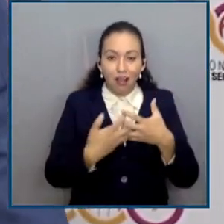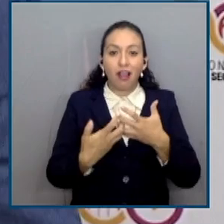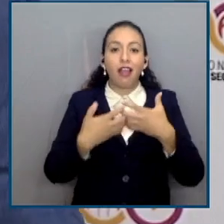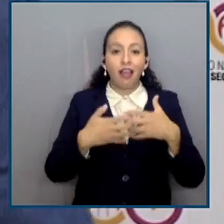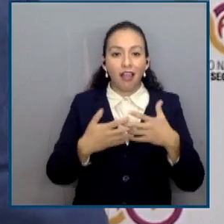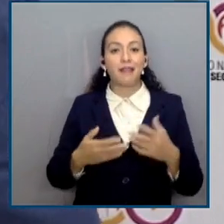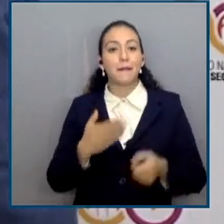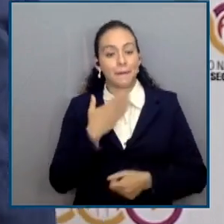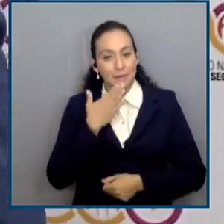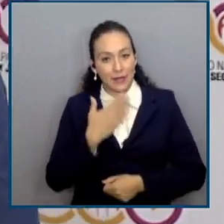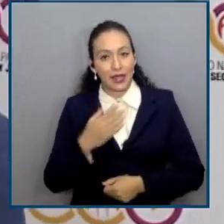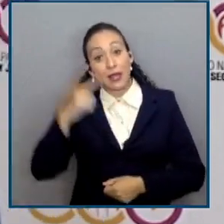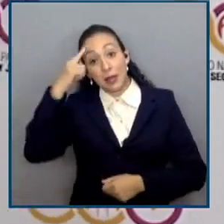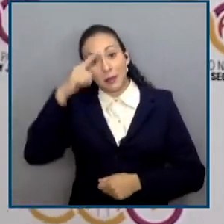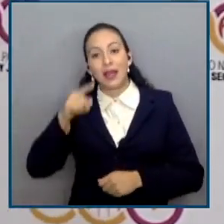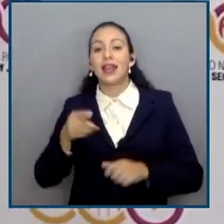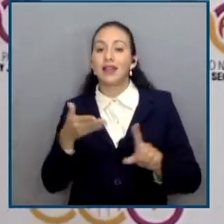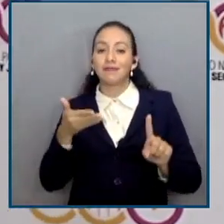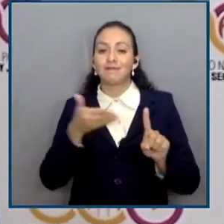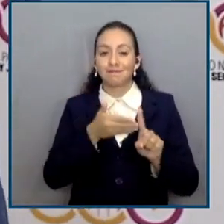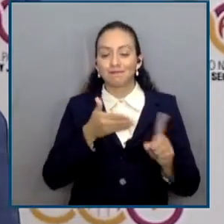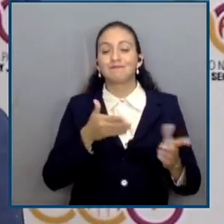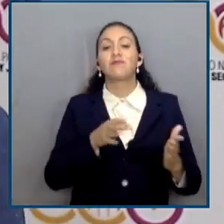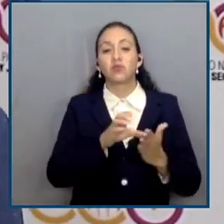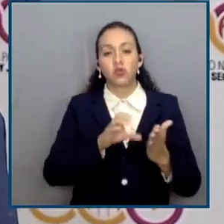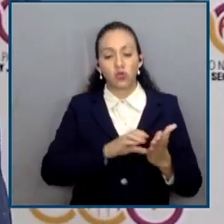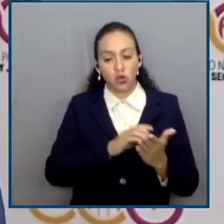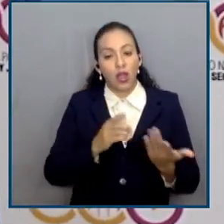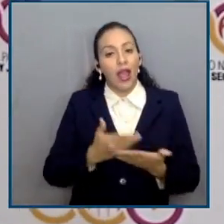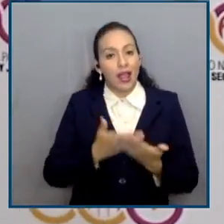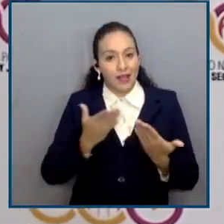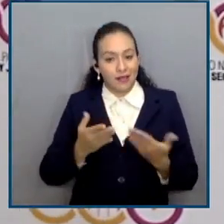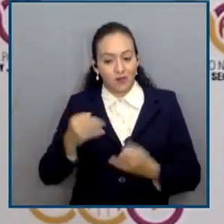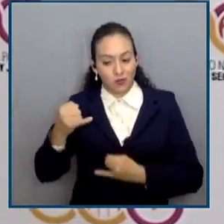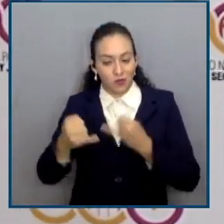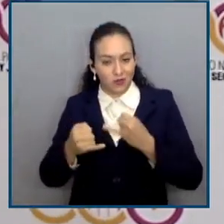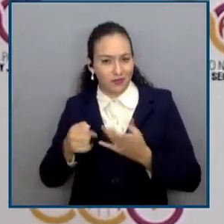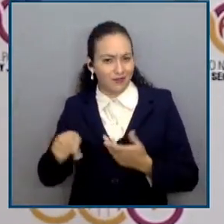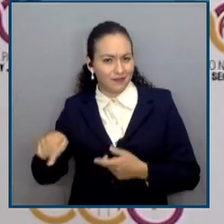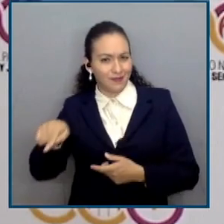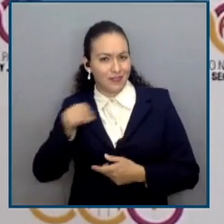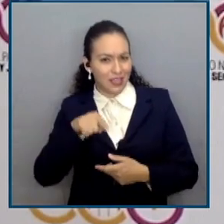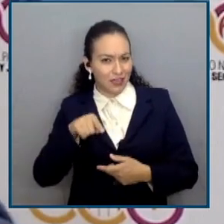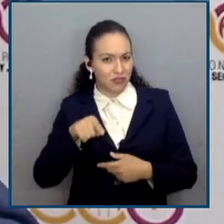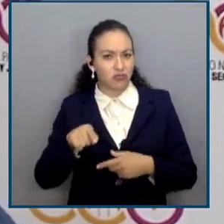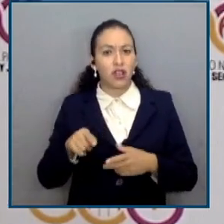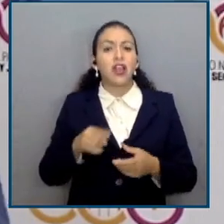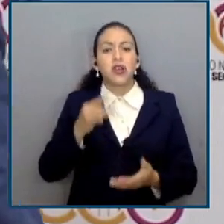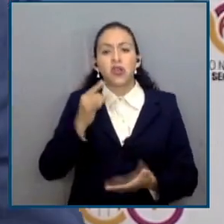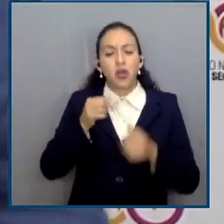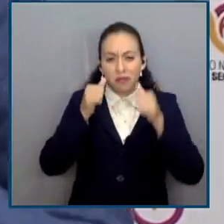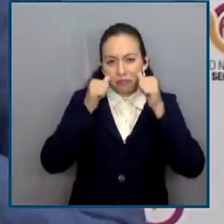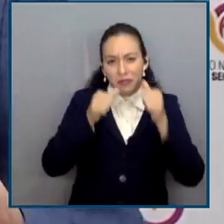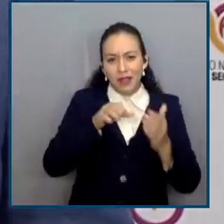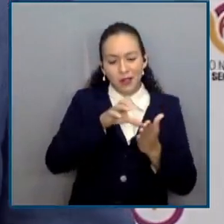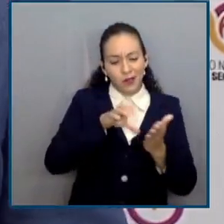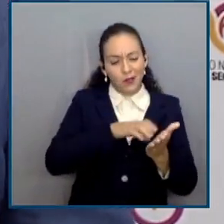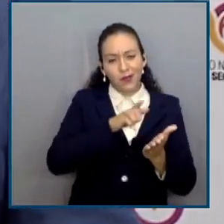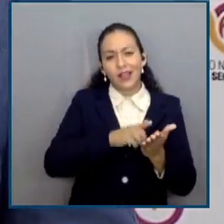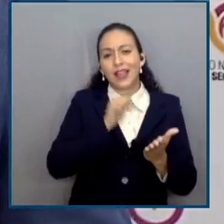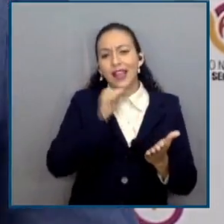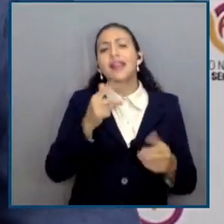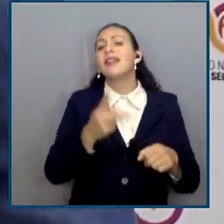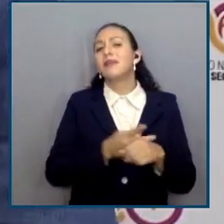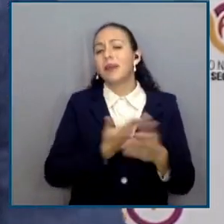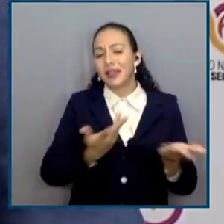designa como persona juzgadora, sino va a actuar con la debida independencia. Pero no solo con independencia, tiene que